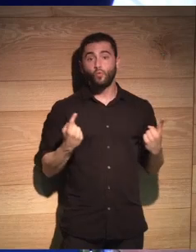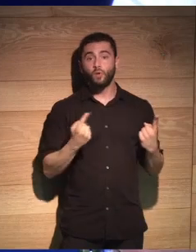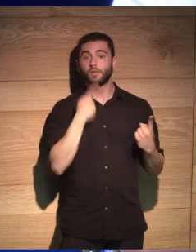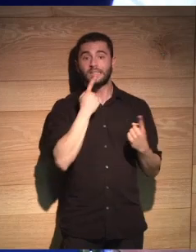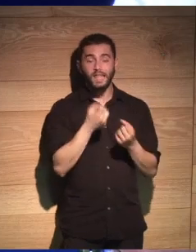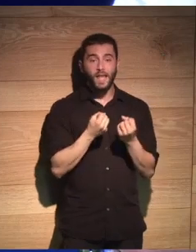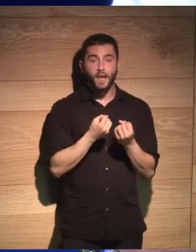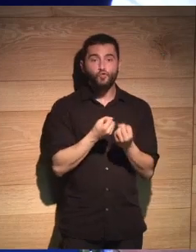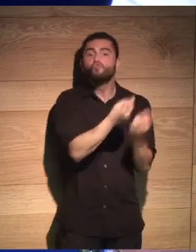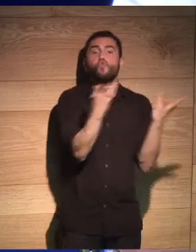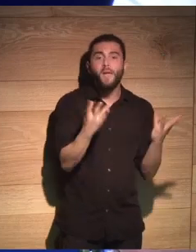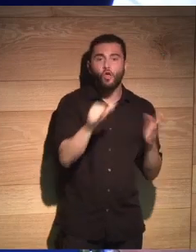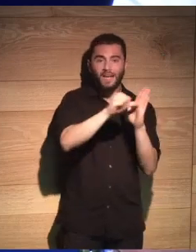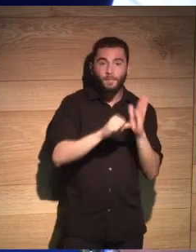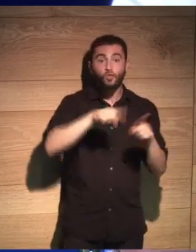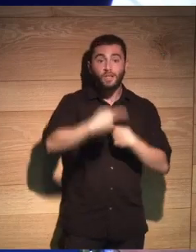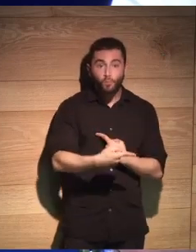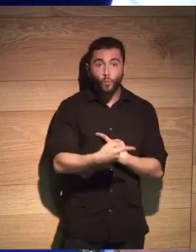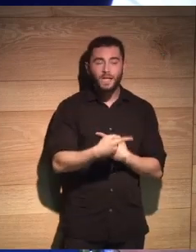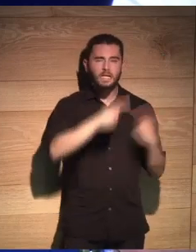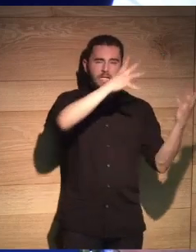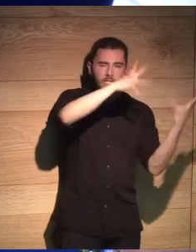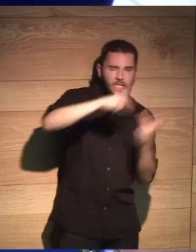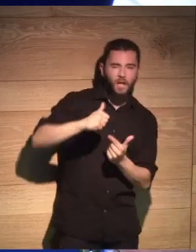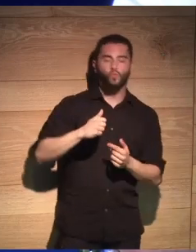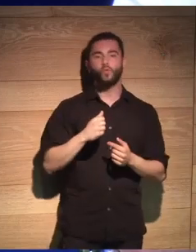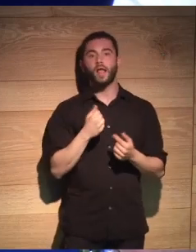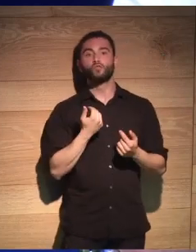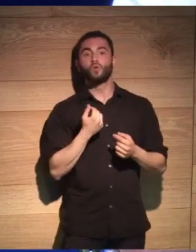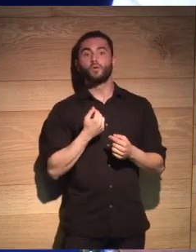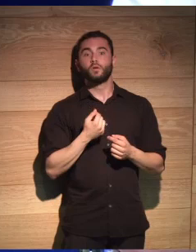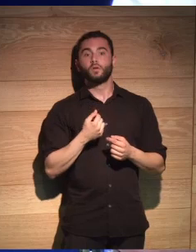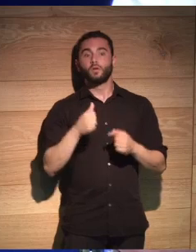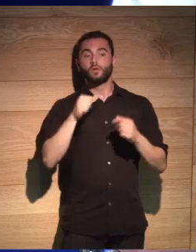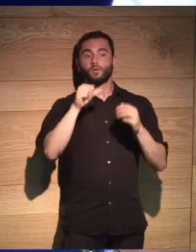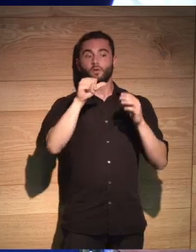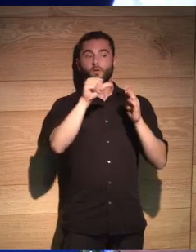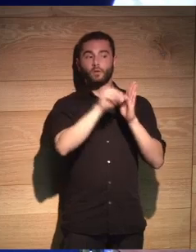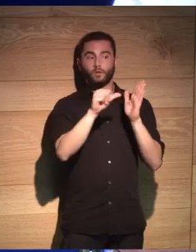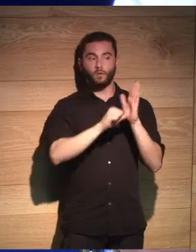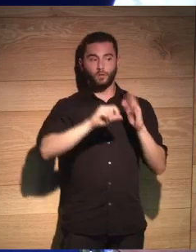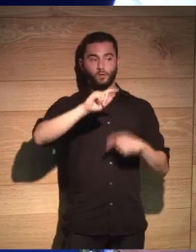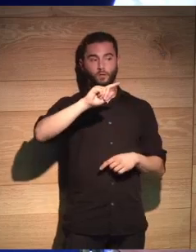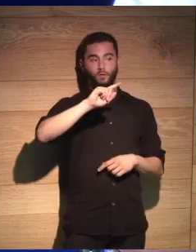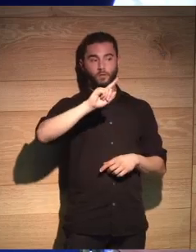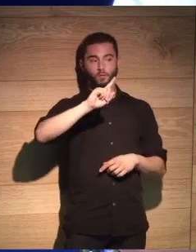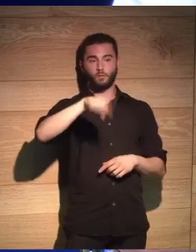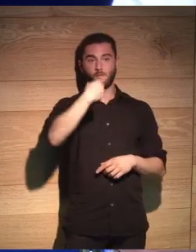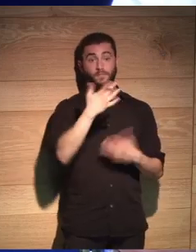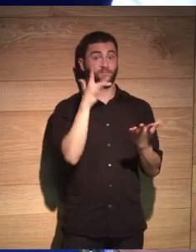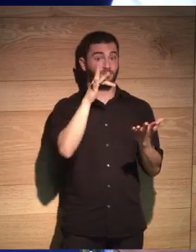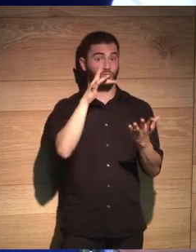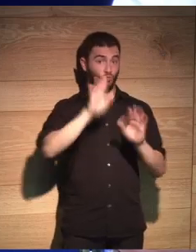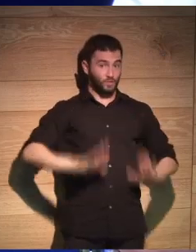el número del capítulo, y luego calculando un poco llegas al último capítulo. Y